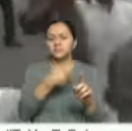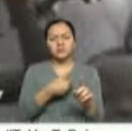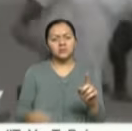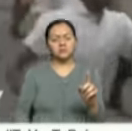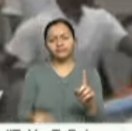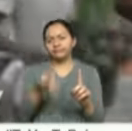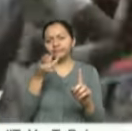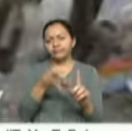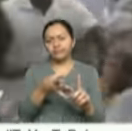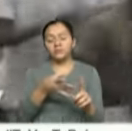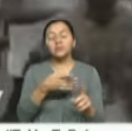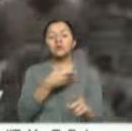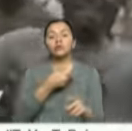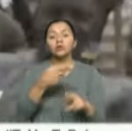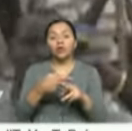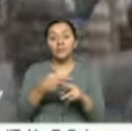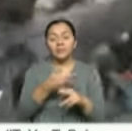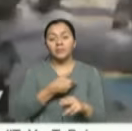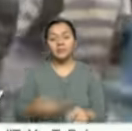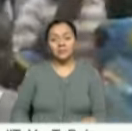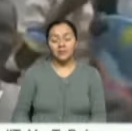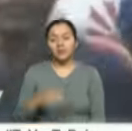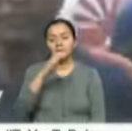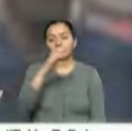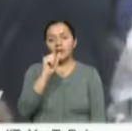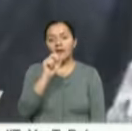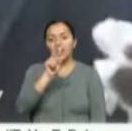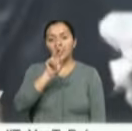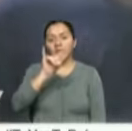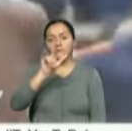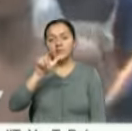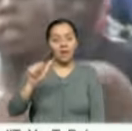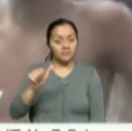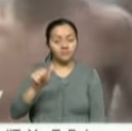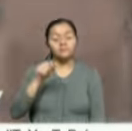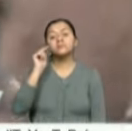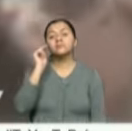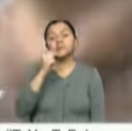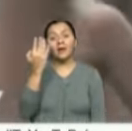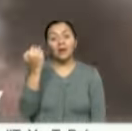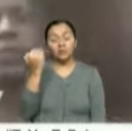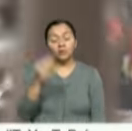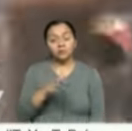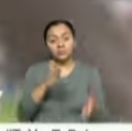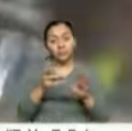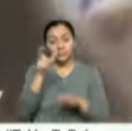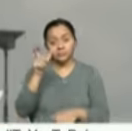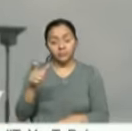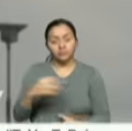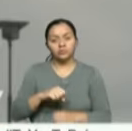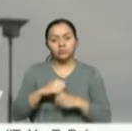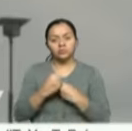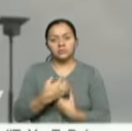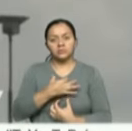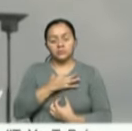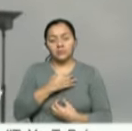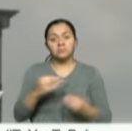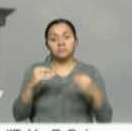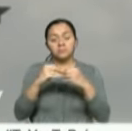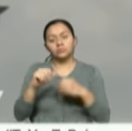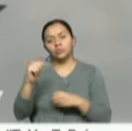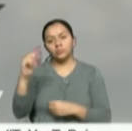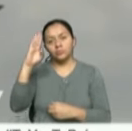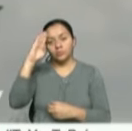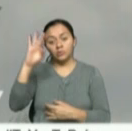presidente Joseph Kabila. Las autoridades informaron que 14 de los fallecidos eran civiles y el resto policías. Sin